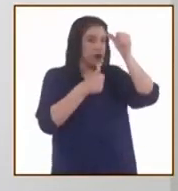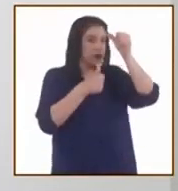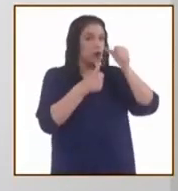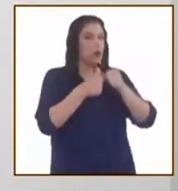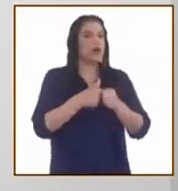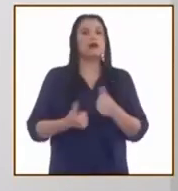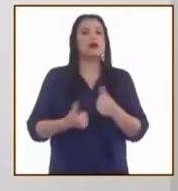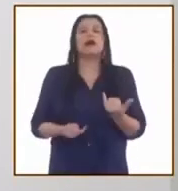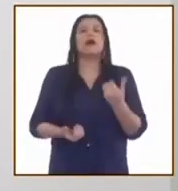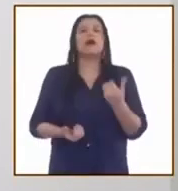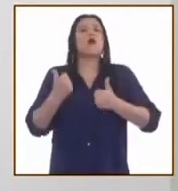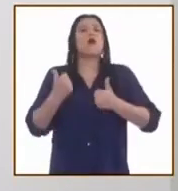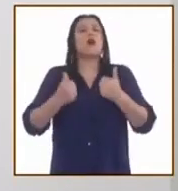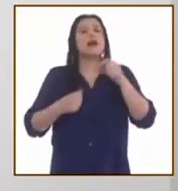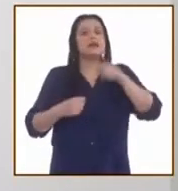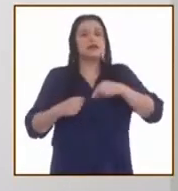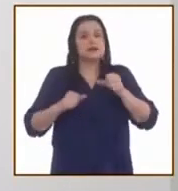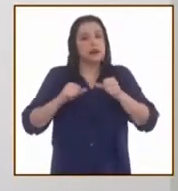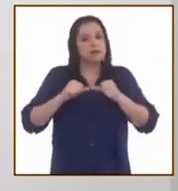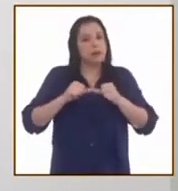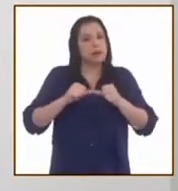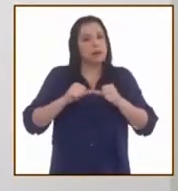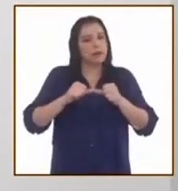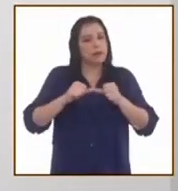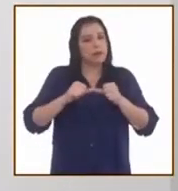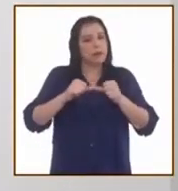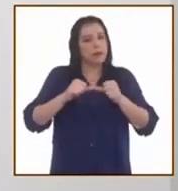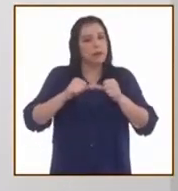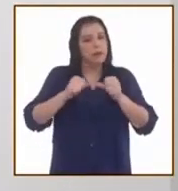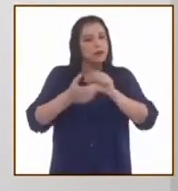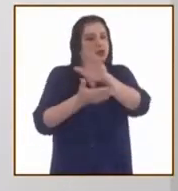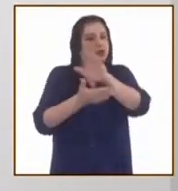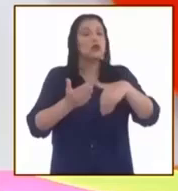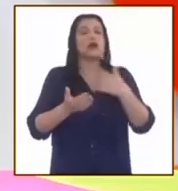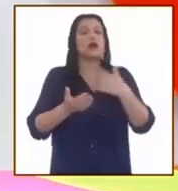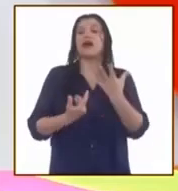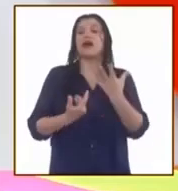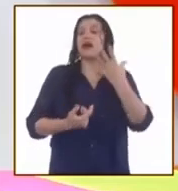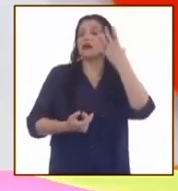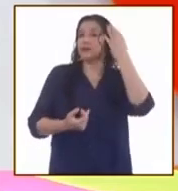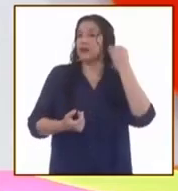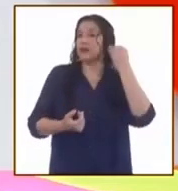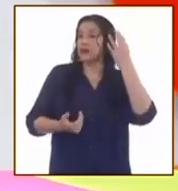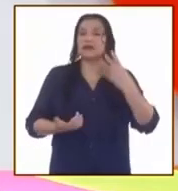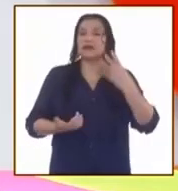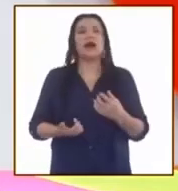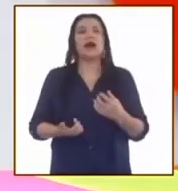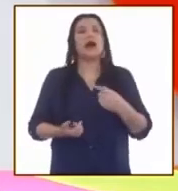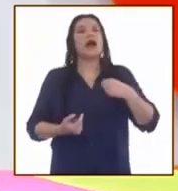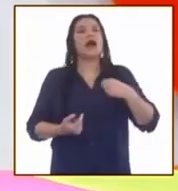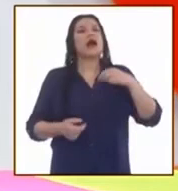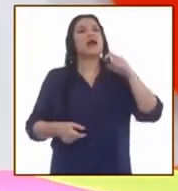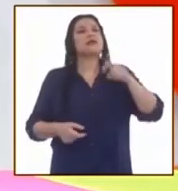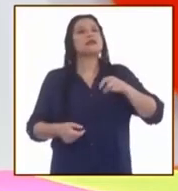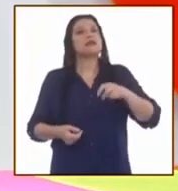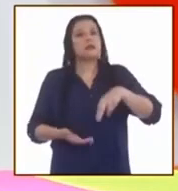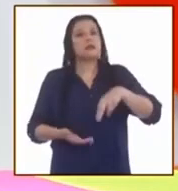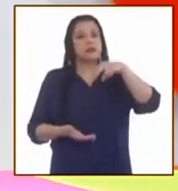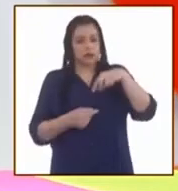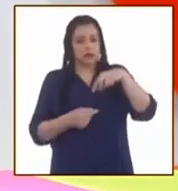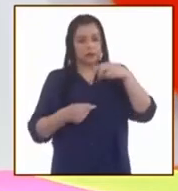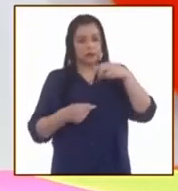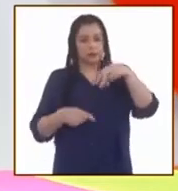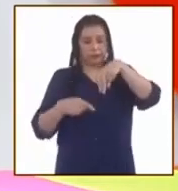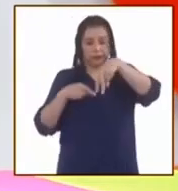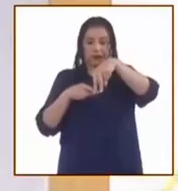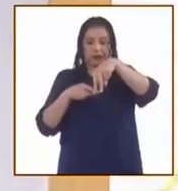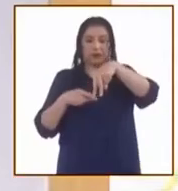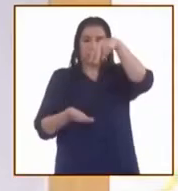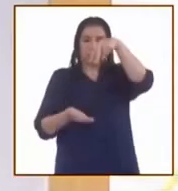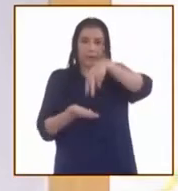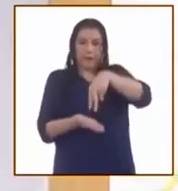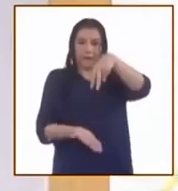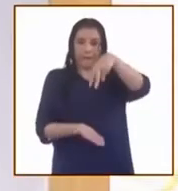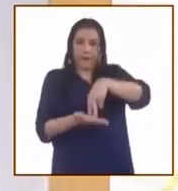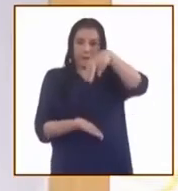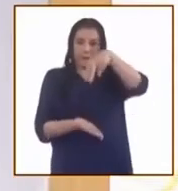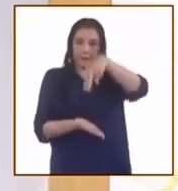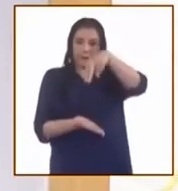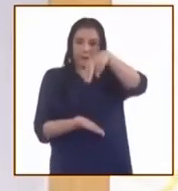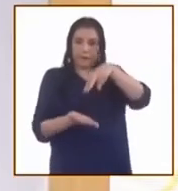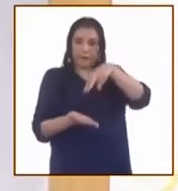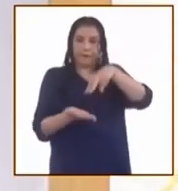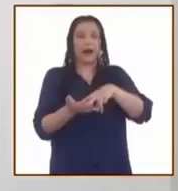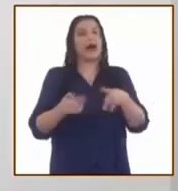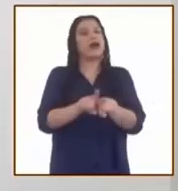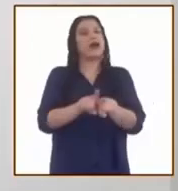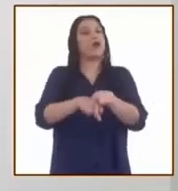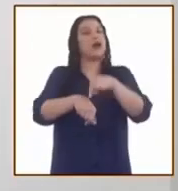¿Qué deberían mantener constante durante todo el experimento? Teníamos que saltar bajo y con los 2 pies. Ese fue mi caso. También hacerlo a